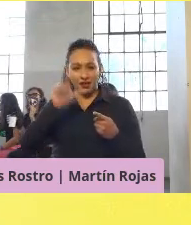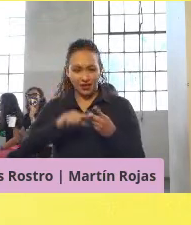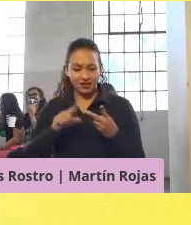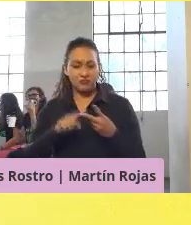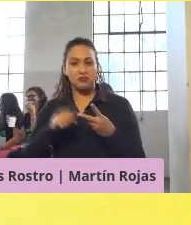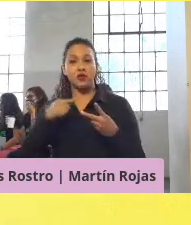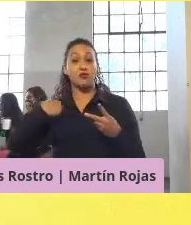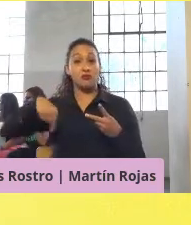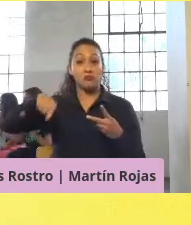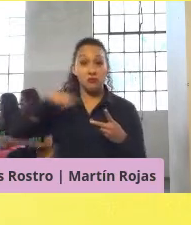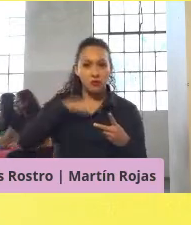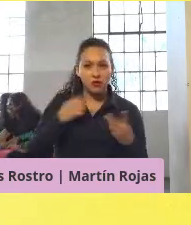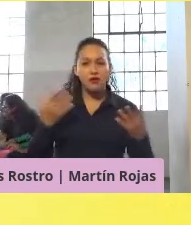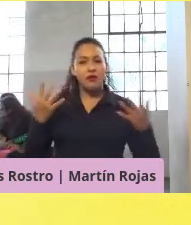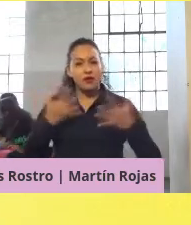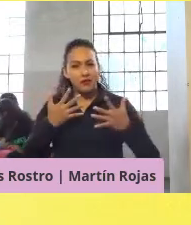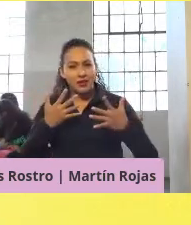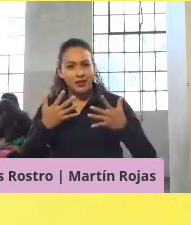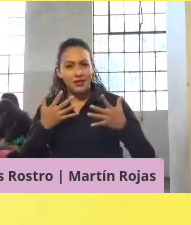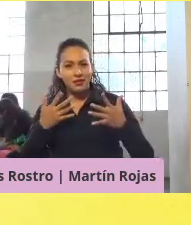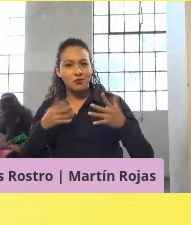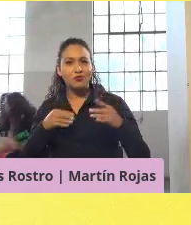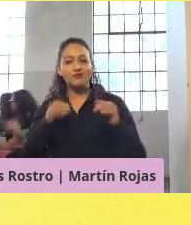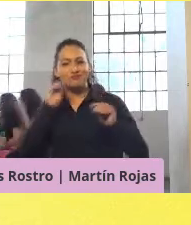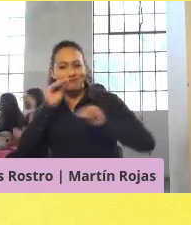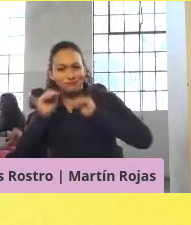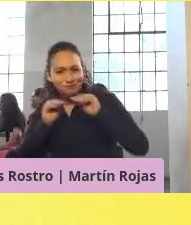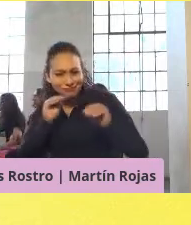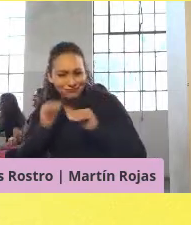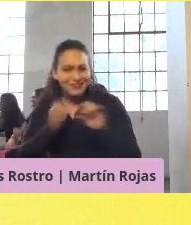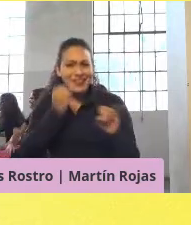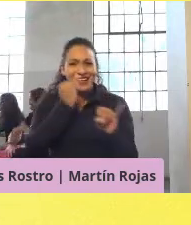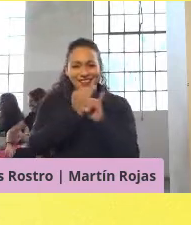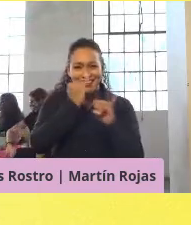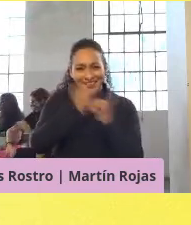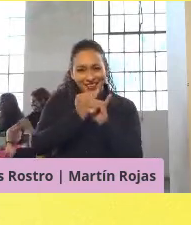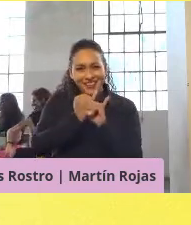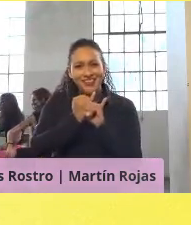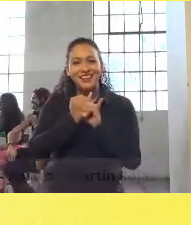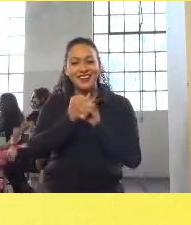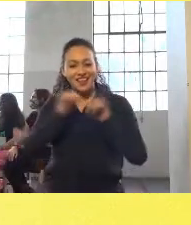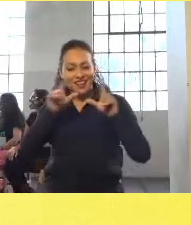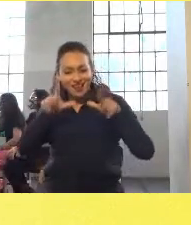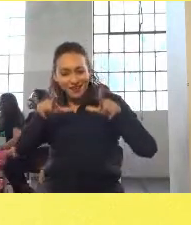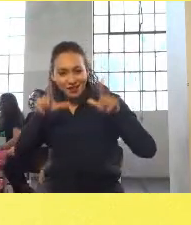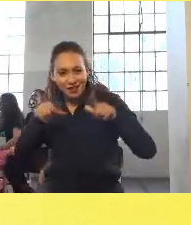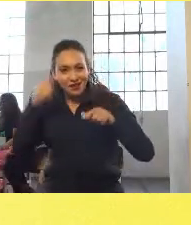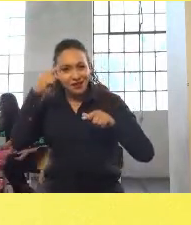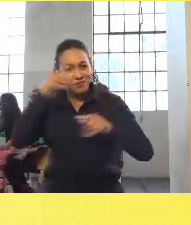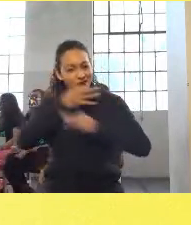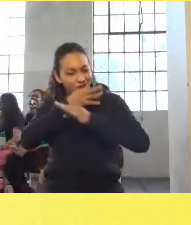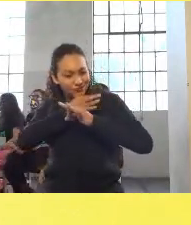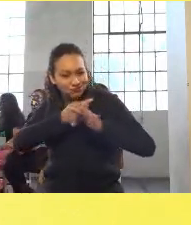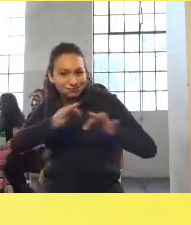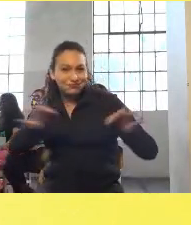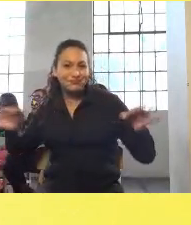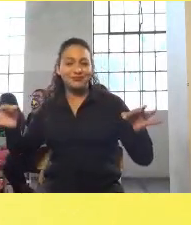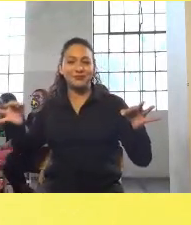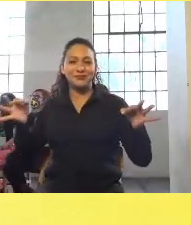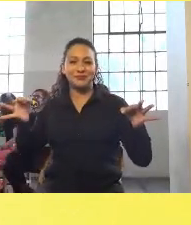dedicamos a todo lo que sucede en Internet. Amamos Internet, pero también sabemos que Internet, al ser un espacio